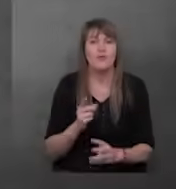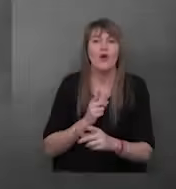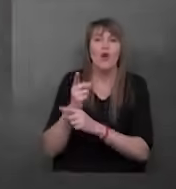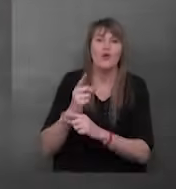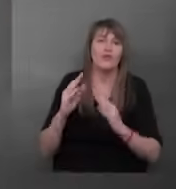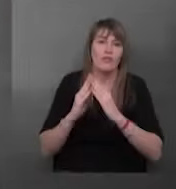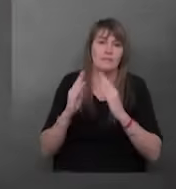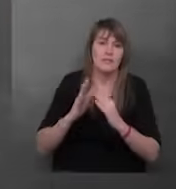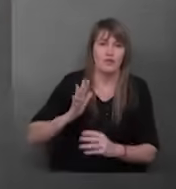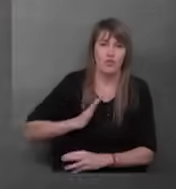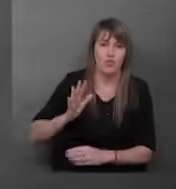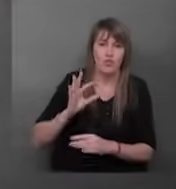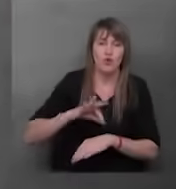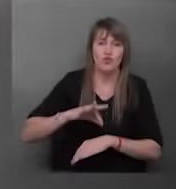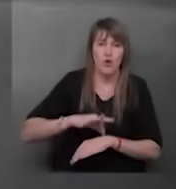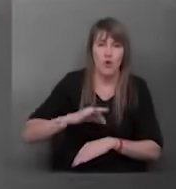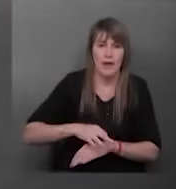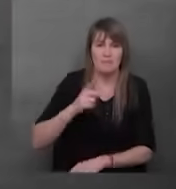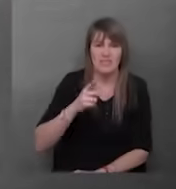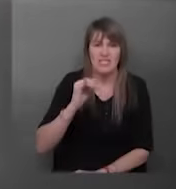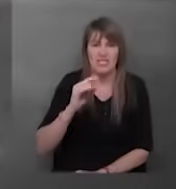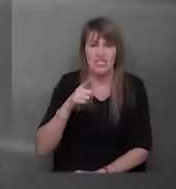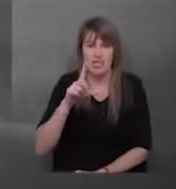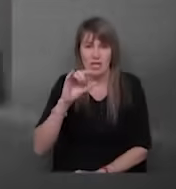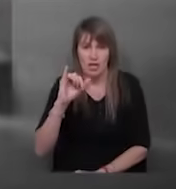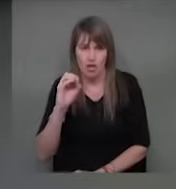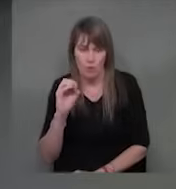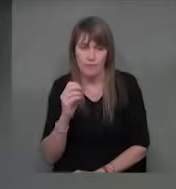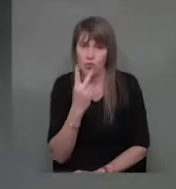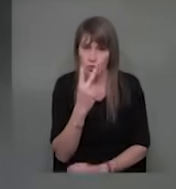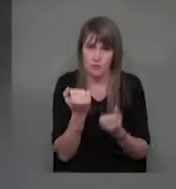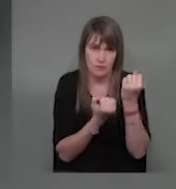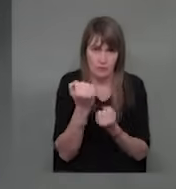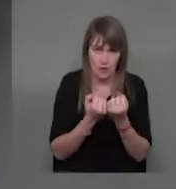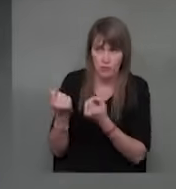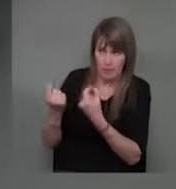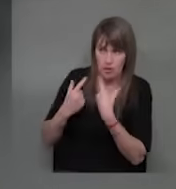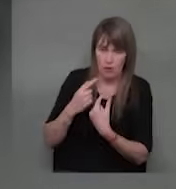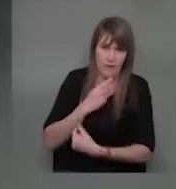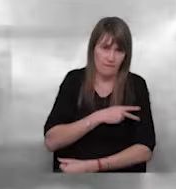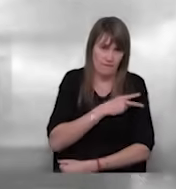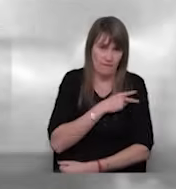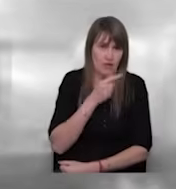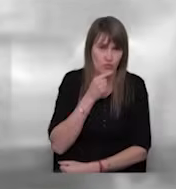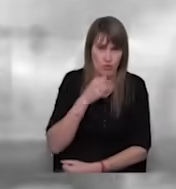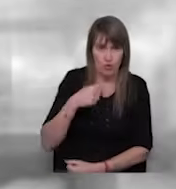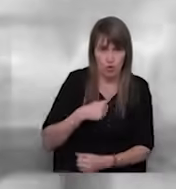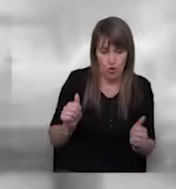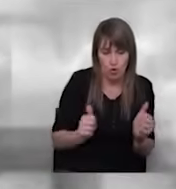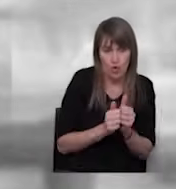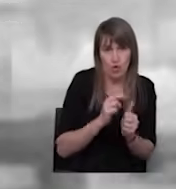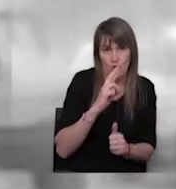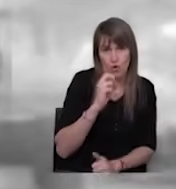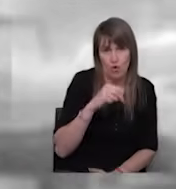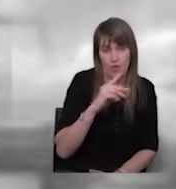la doctora María Esther Gilio. Utilizamos 2 coches, proporcionados por la jefatura. En uno iba yo con Oscar Rodao y